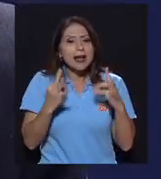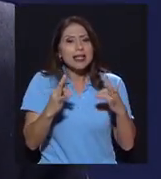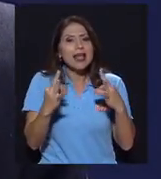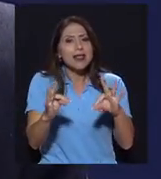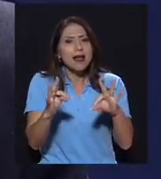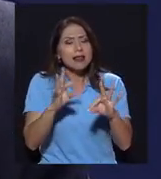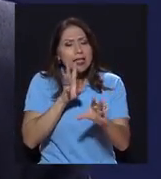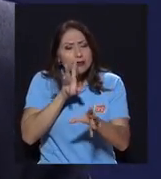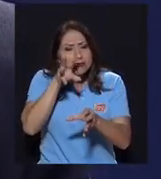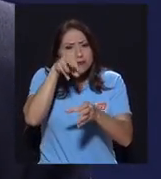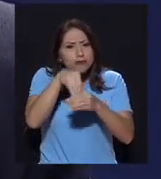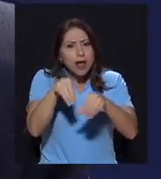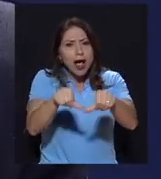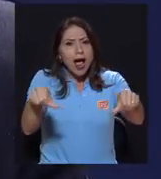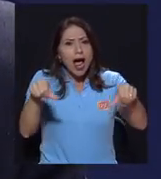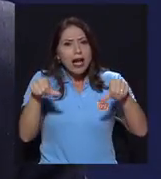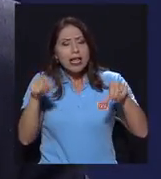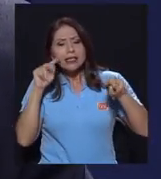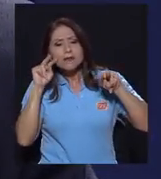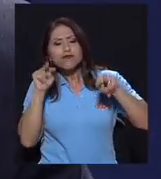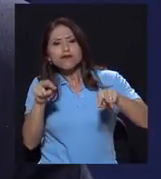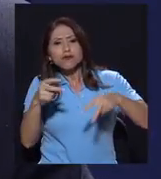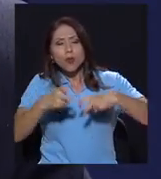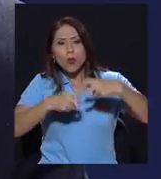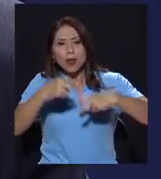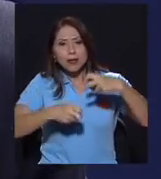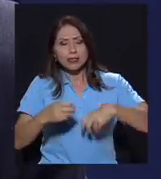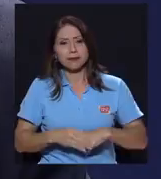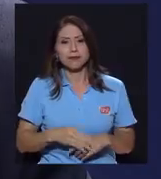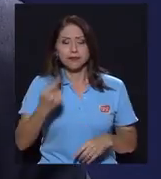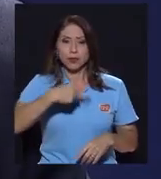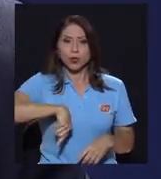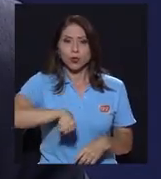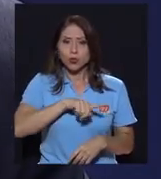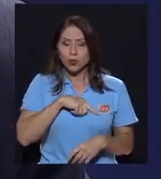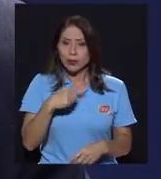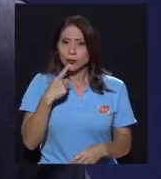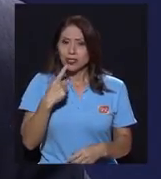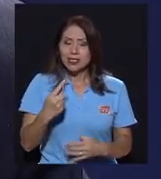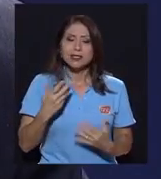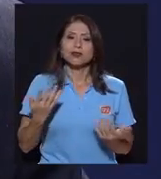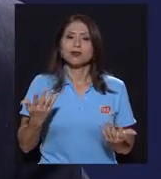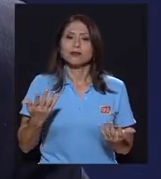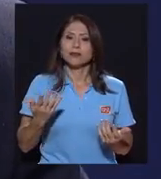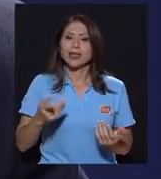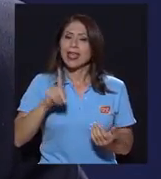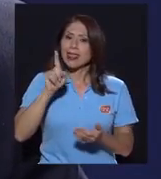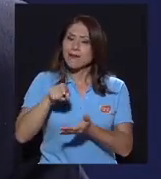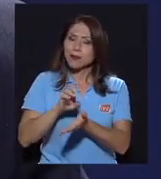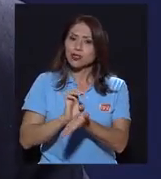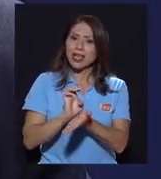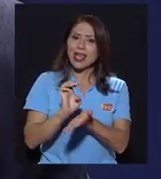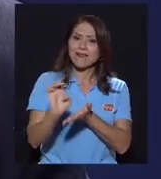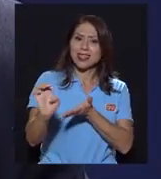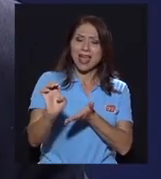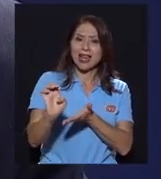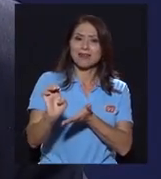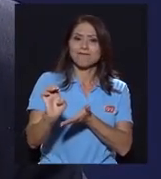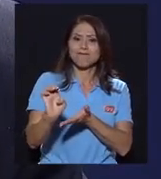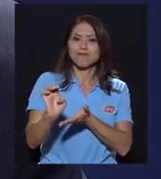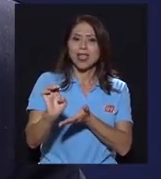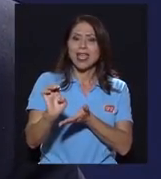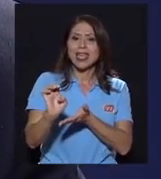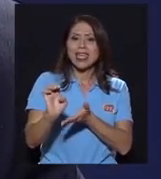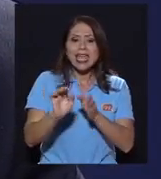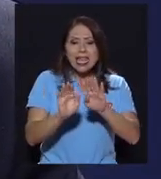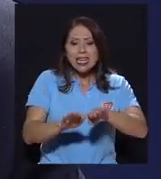aquellas áreas donde hay graves problemas hemos dicho tenemos que evitar que los niños